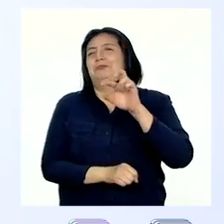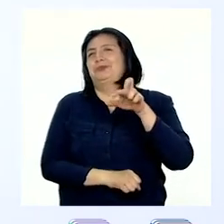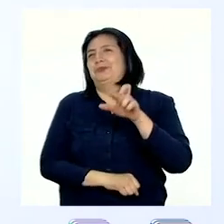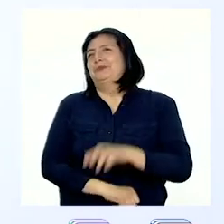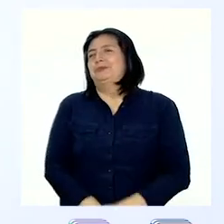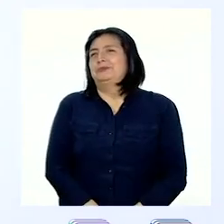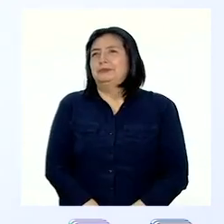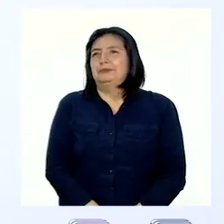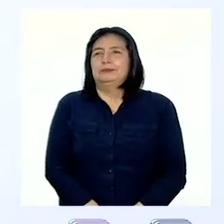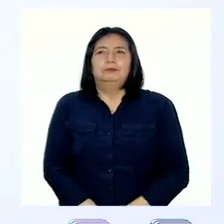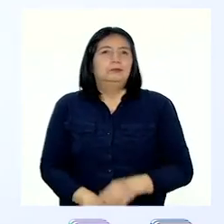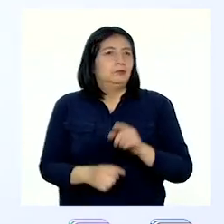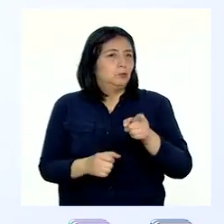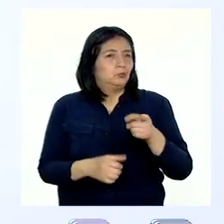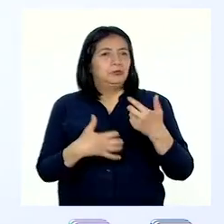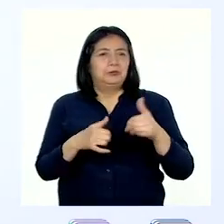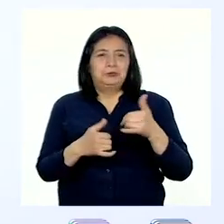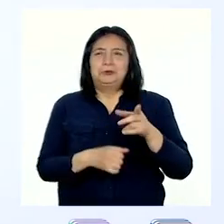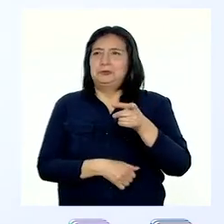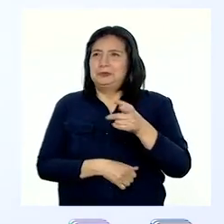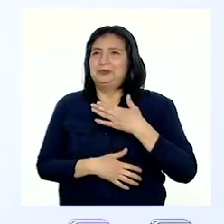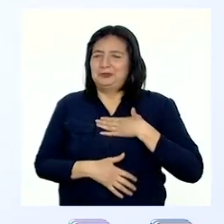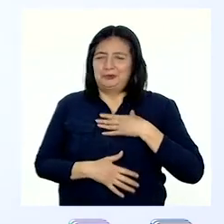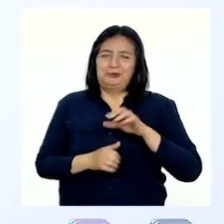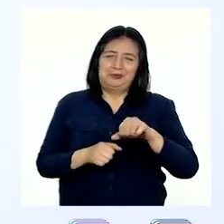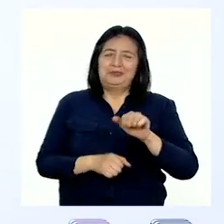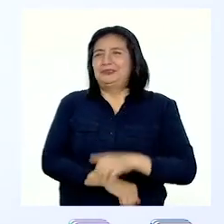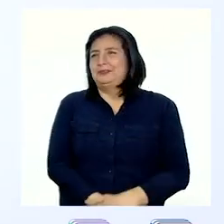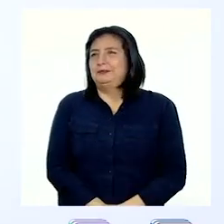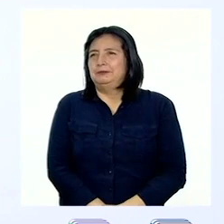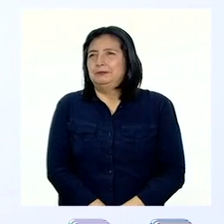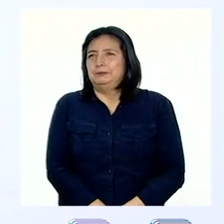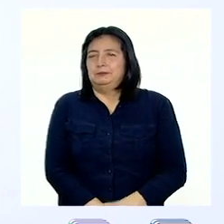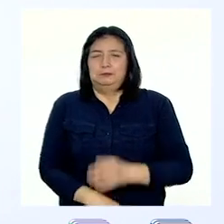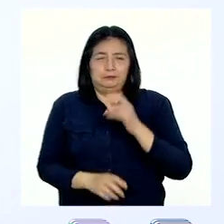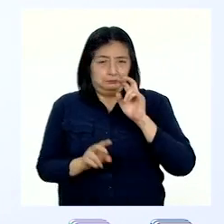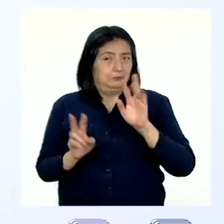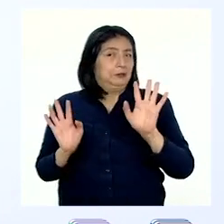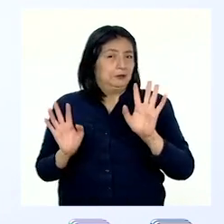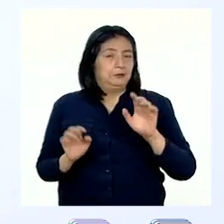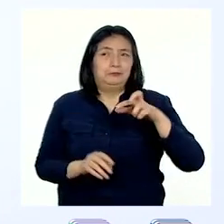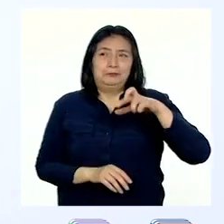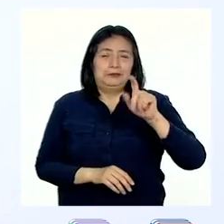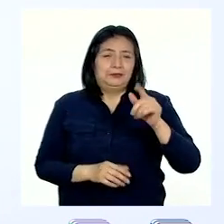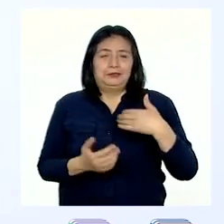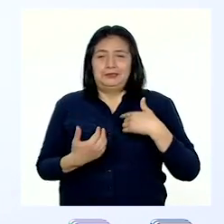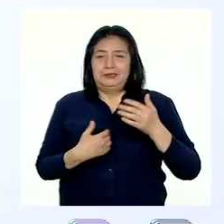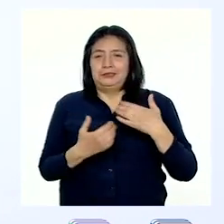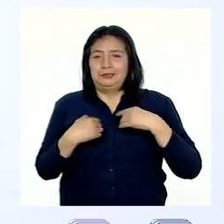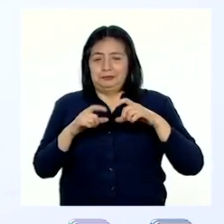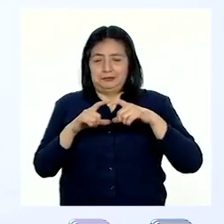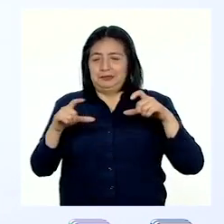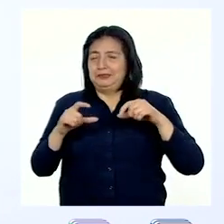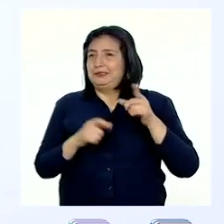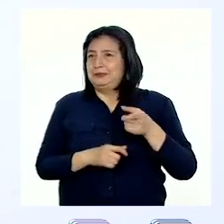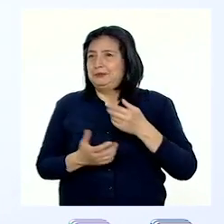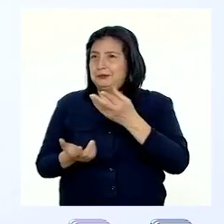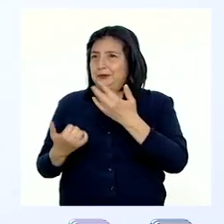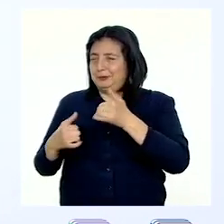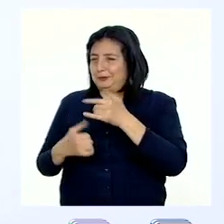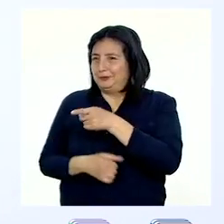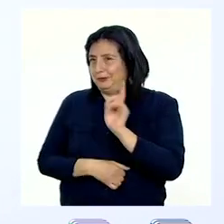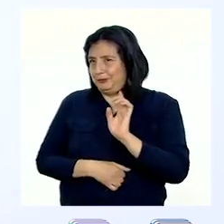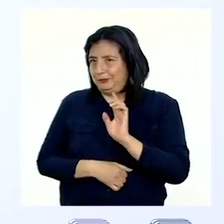punto. Ese juego es divertidísimo. Mira, Patricia, acá tengo unas tarjetas. ¿Por qué no